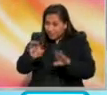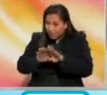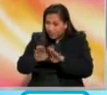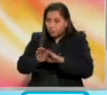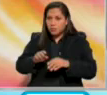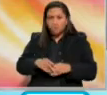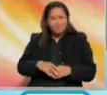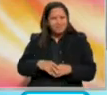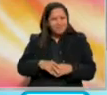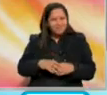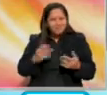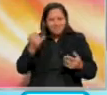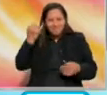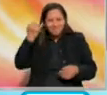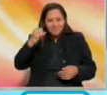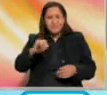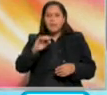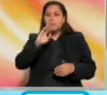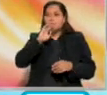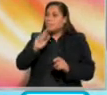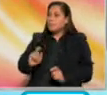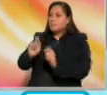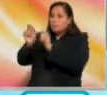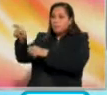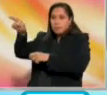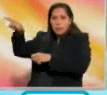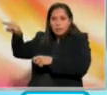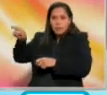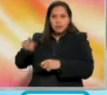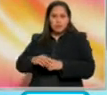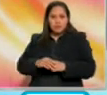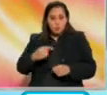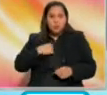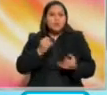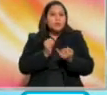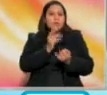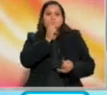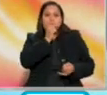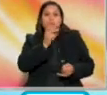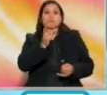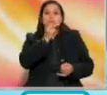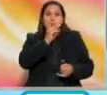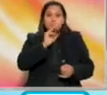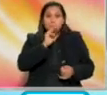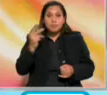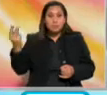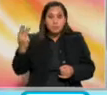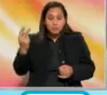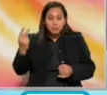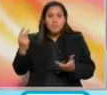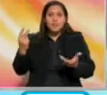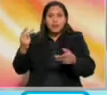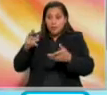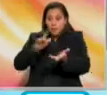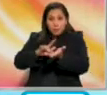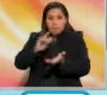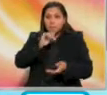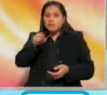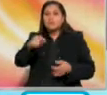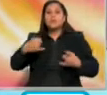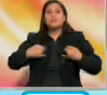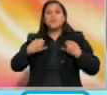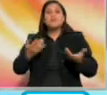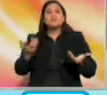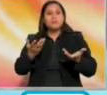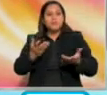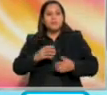¿Cómo dejas Claro. la responsabilidad de la madre? También tú eres el padre. Si hay papá Pero si y con mamá- los papás no tienes ese apoyo, entonces, ¿qué hace el adolescente? Sí, ¿A dónde